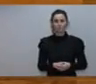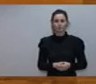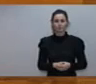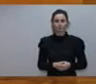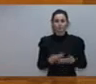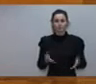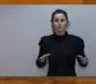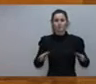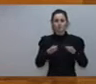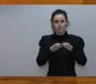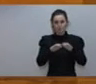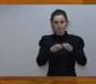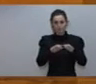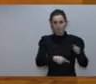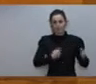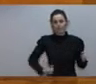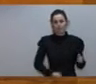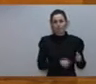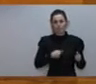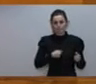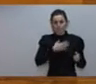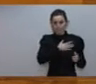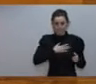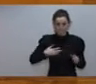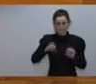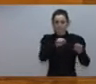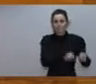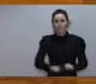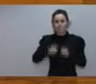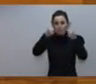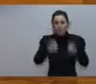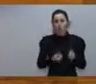El Grupo Parlamentario Podemos Asturias defiende